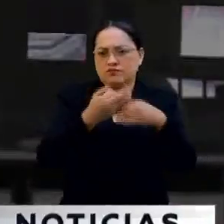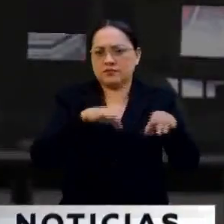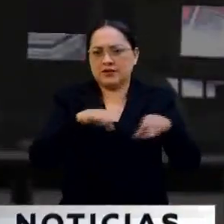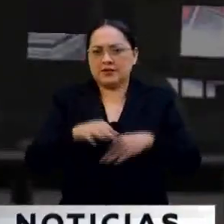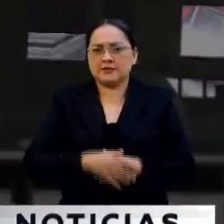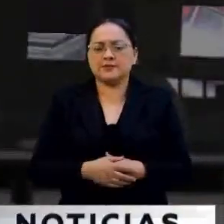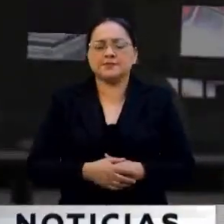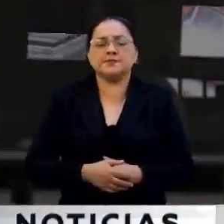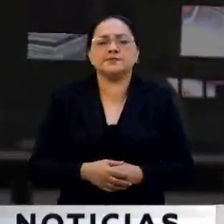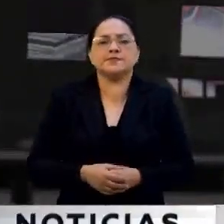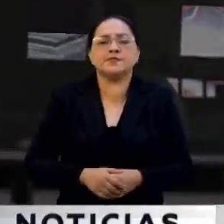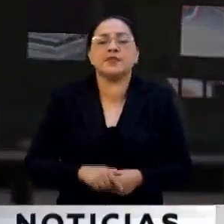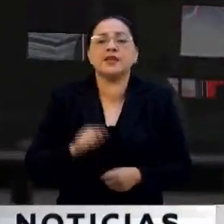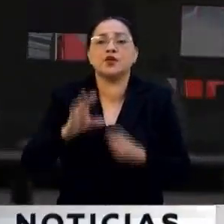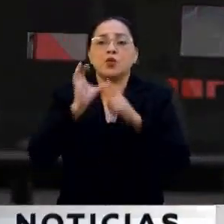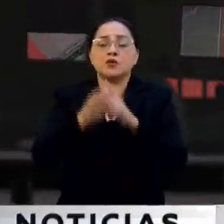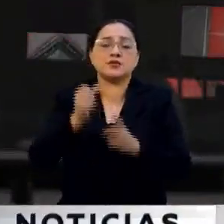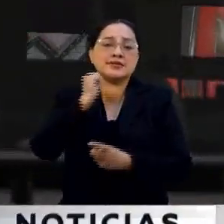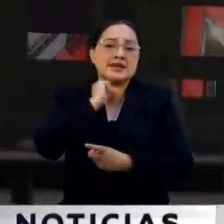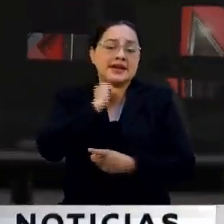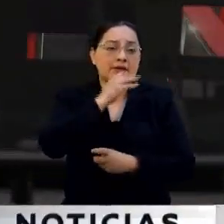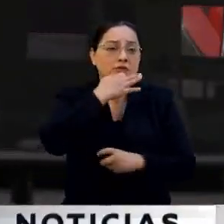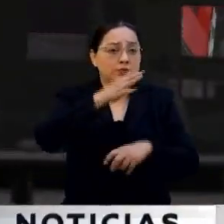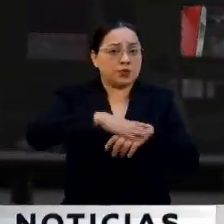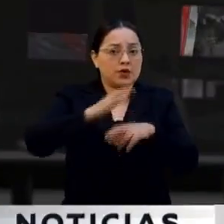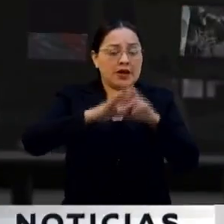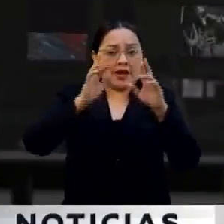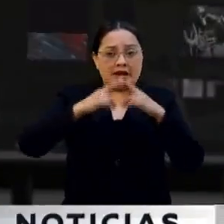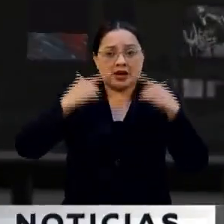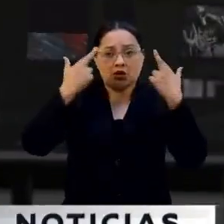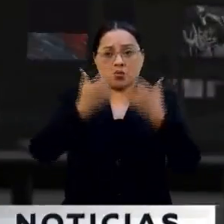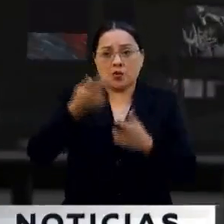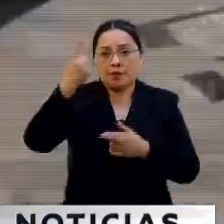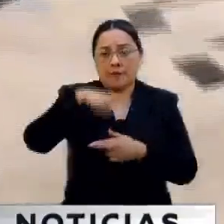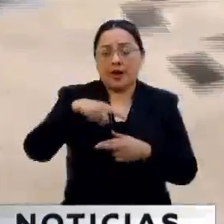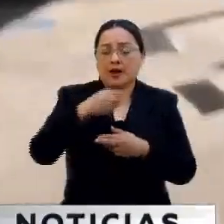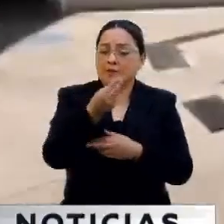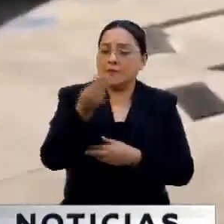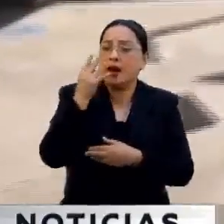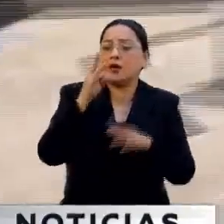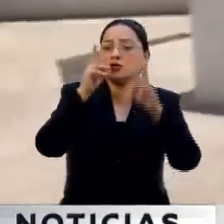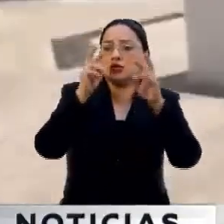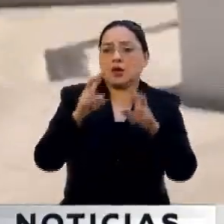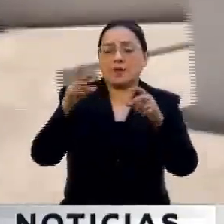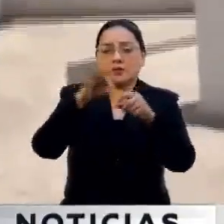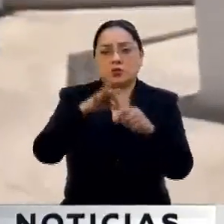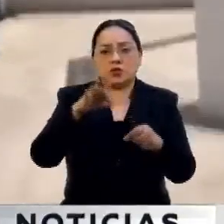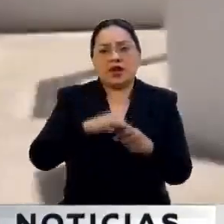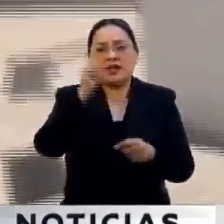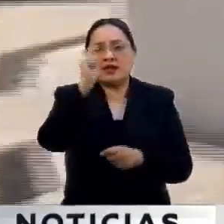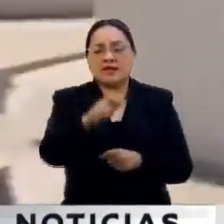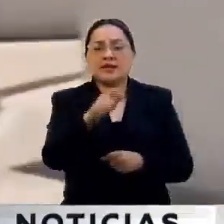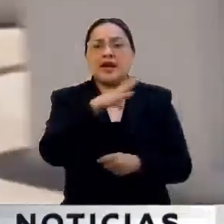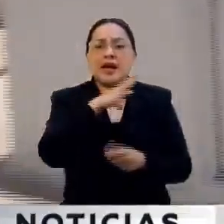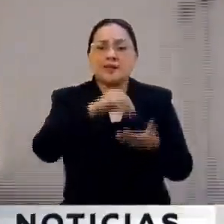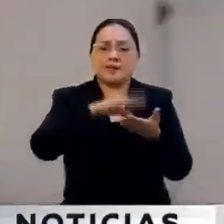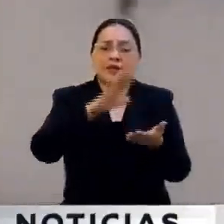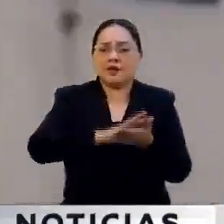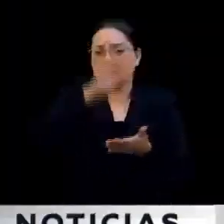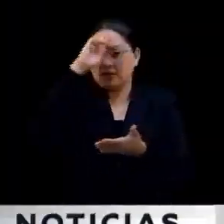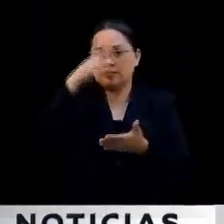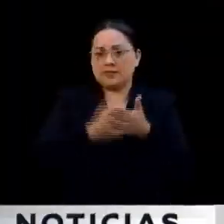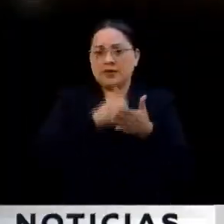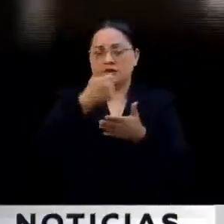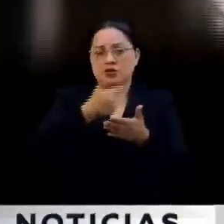También comisiones del Senado de la República convocaron a reunión ordinaria para abordar, entre otros temas, la minuta que incorpora al catálogo de delitos